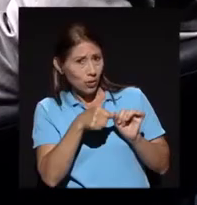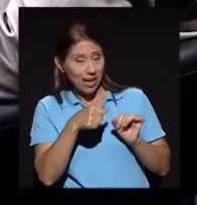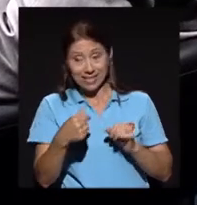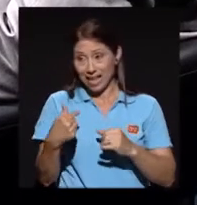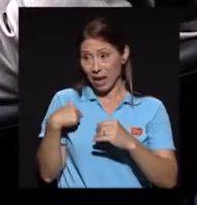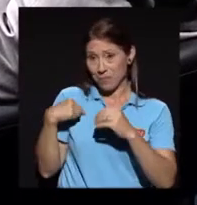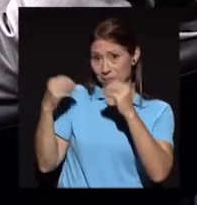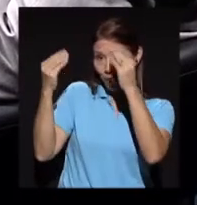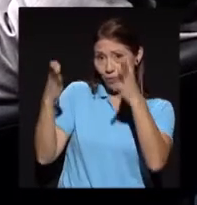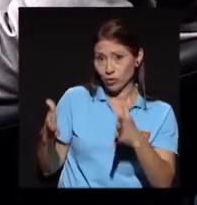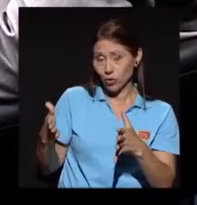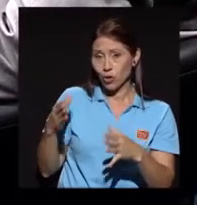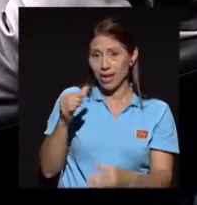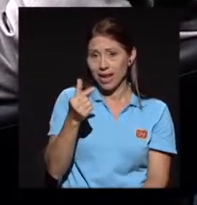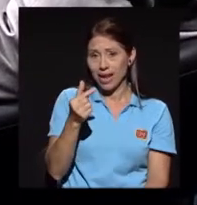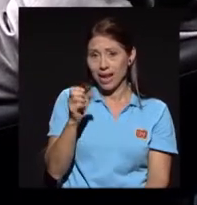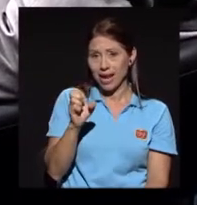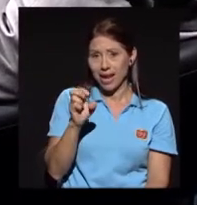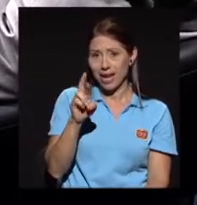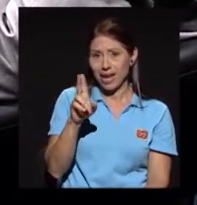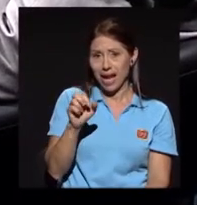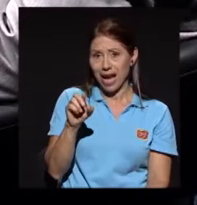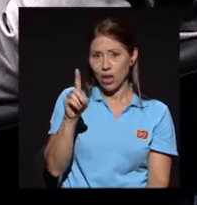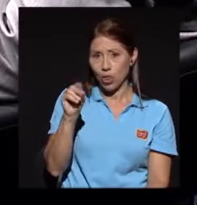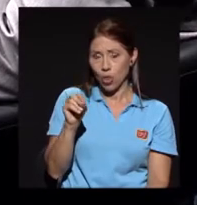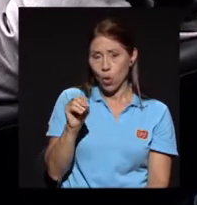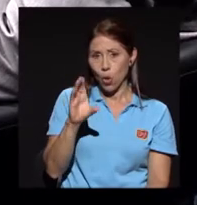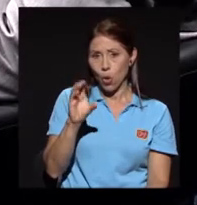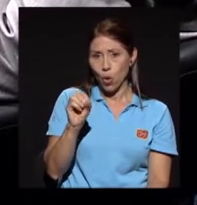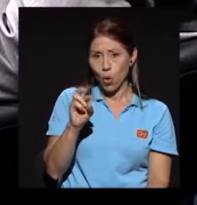Corrales, ¿verdad? Y en macro,